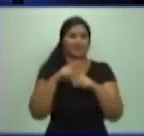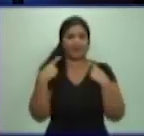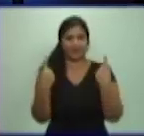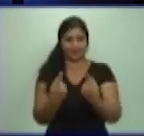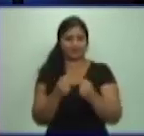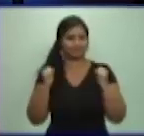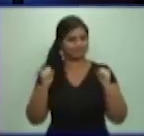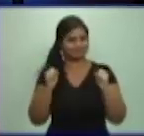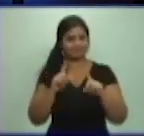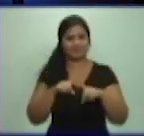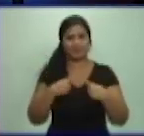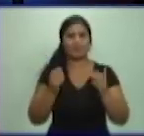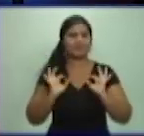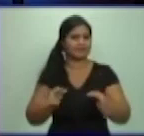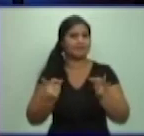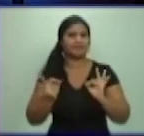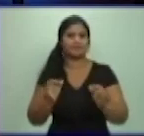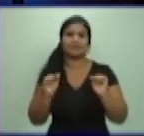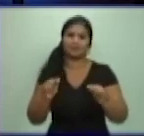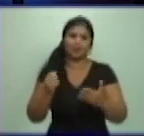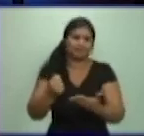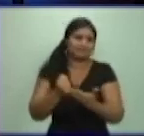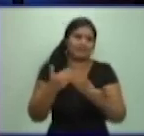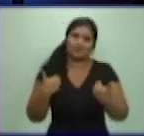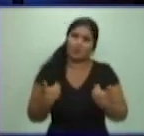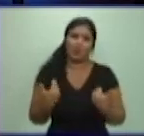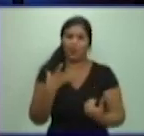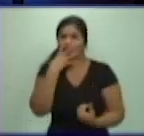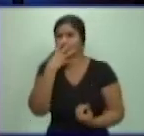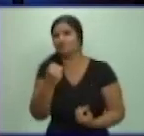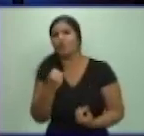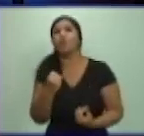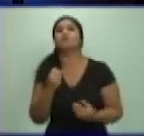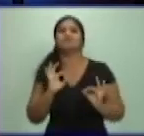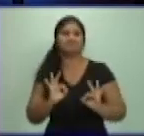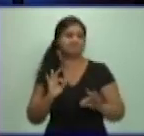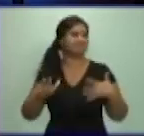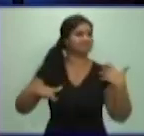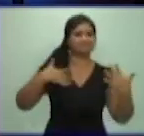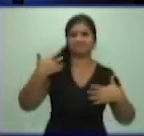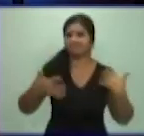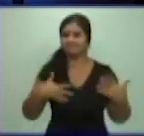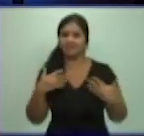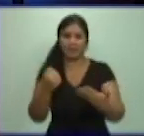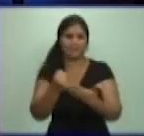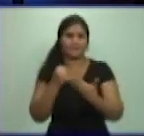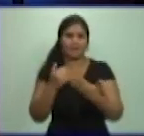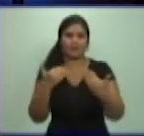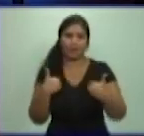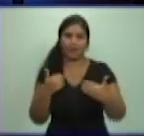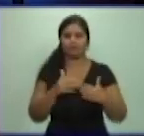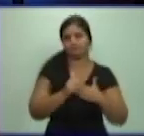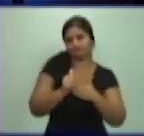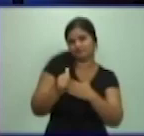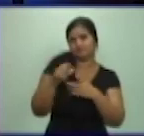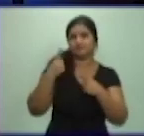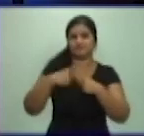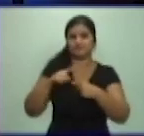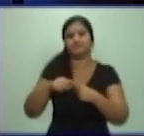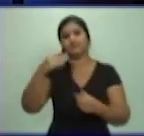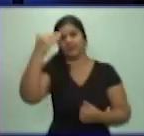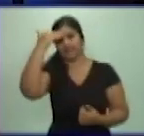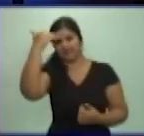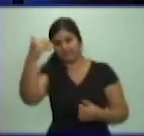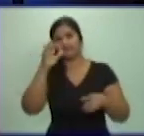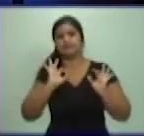porque realmente sirvió de baluarte, de paradigma para mí y de mucho apoyo en el asesoramiento a estas clases. Respetemos